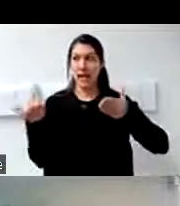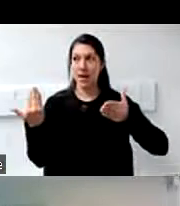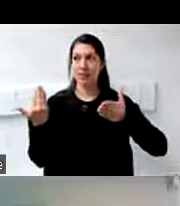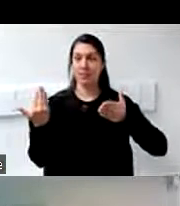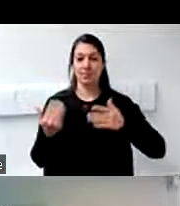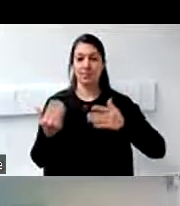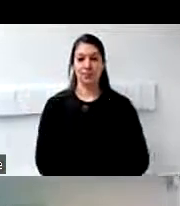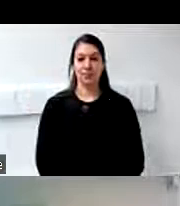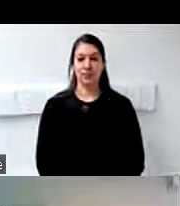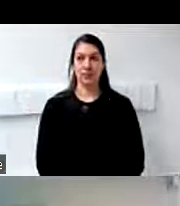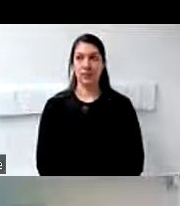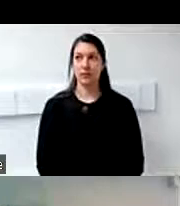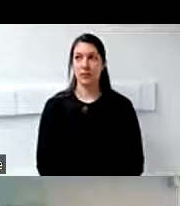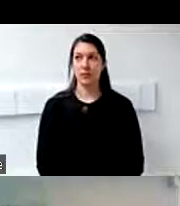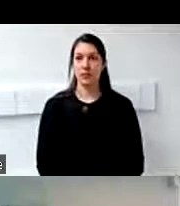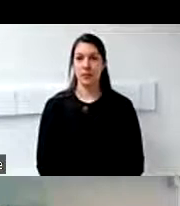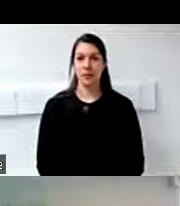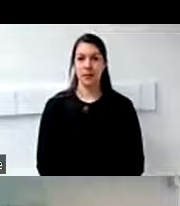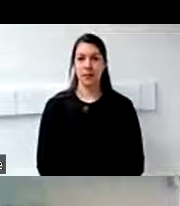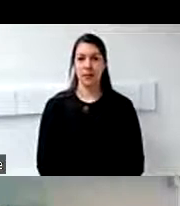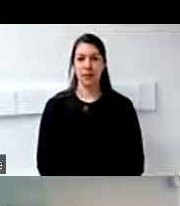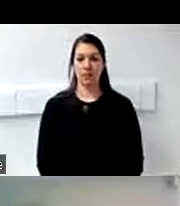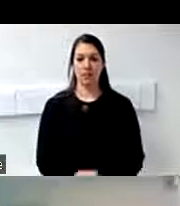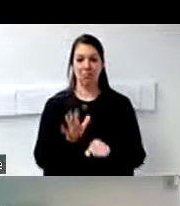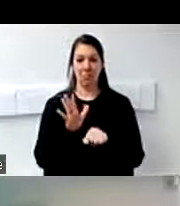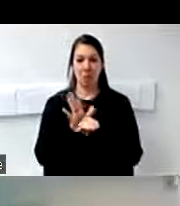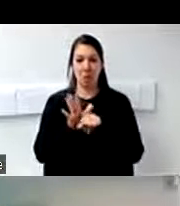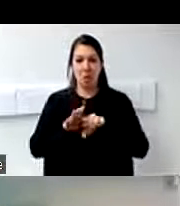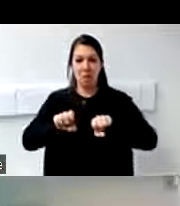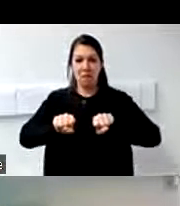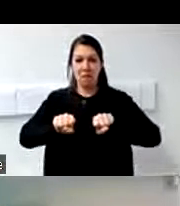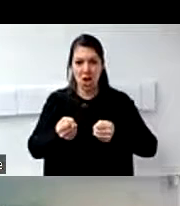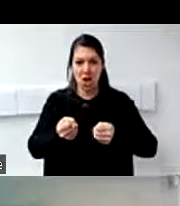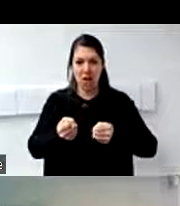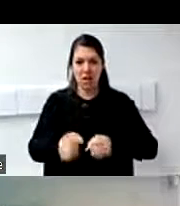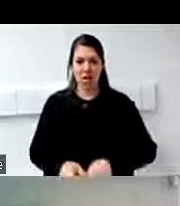Que está como... Está como bloqueada. No, quiero sacar esta.